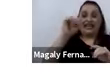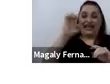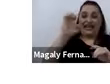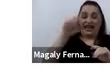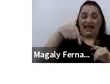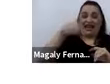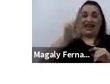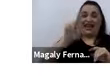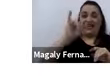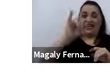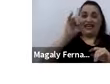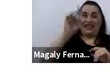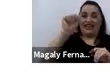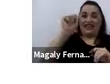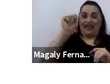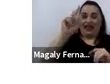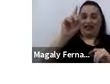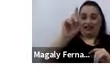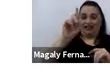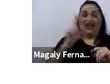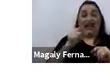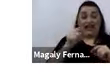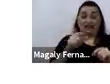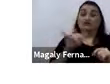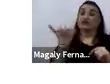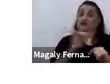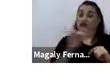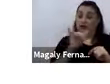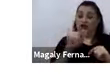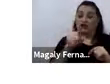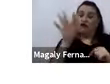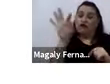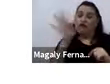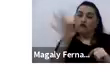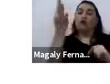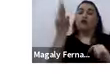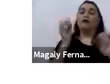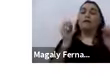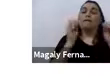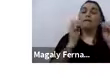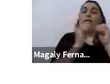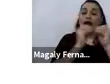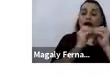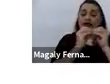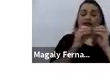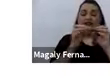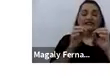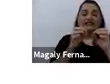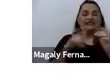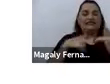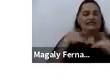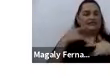vez quizás la forma más sensible y